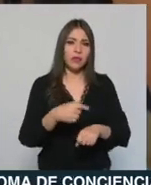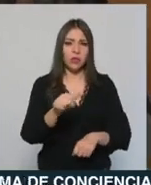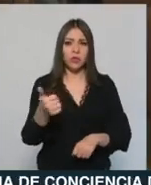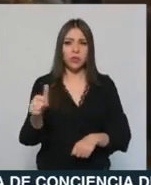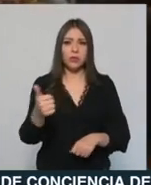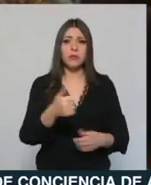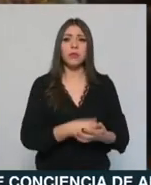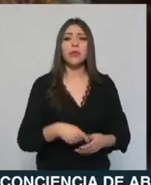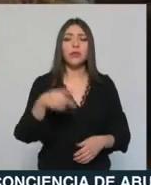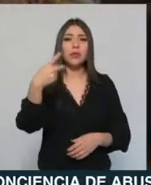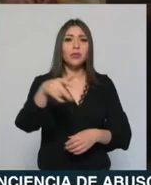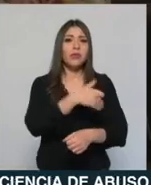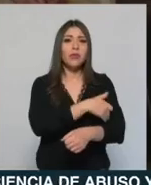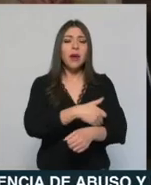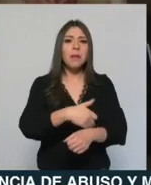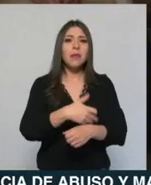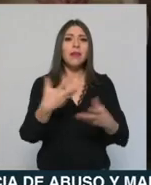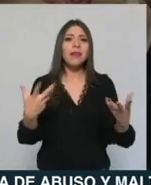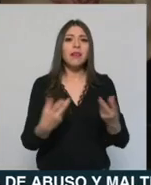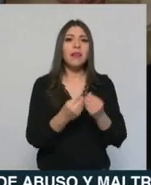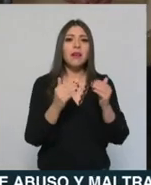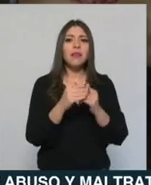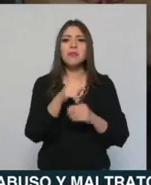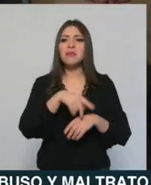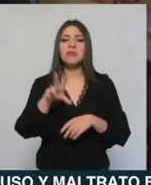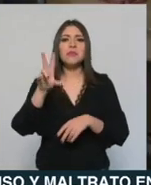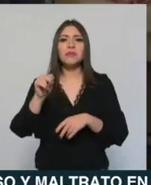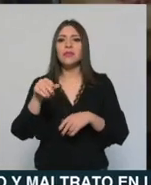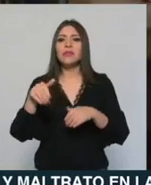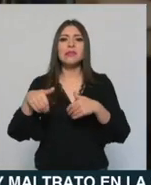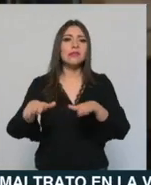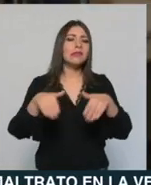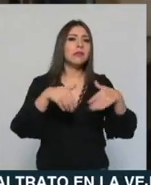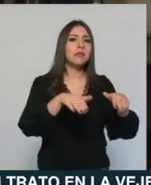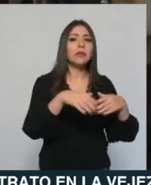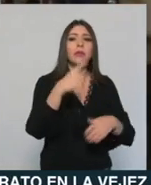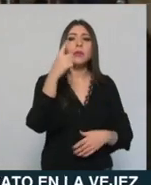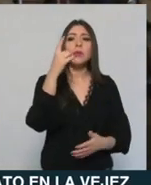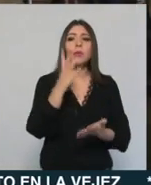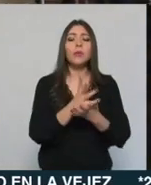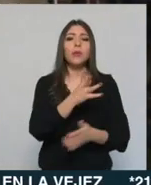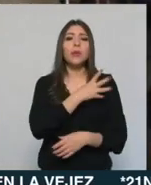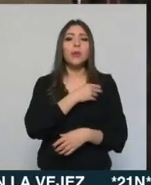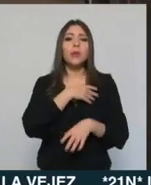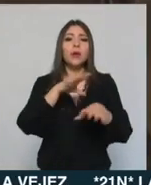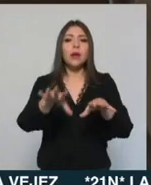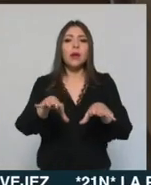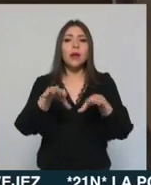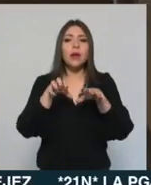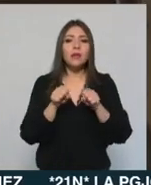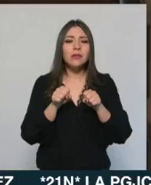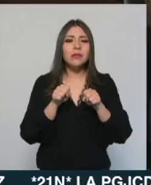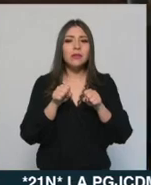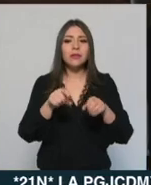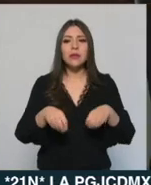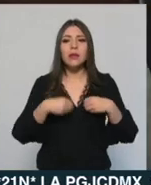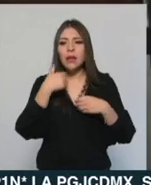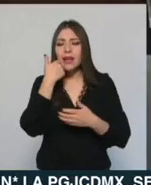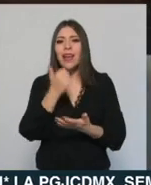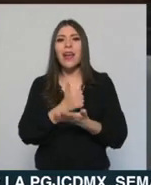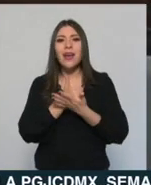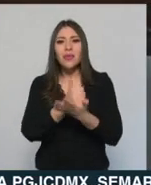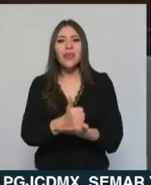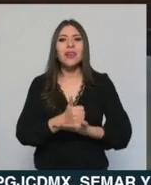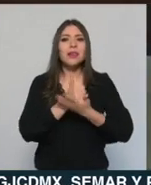ningún familiar la quería alojar en su casa, el único hijo adoptivo que sobrevivió hizo todo lo posible por ayudarla, pero